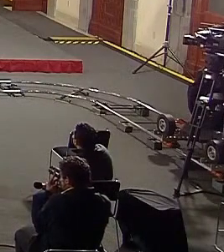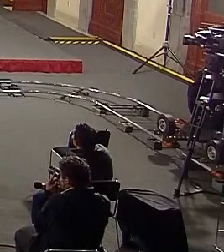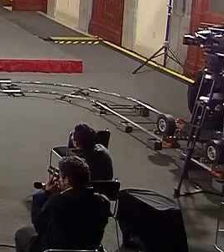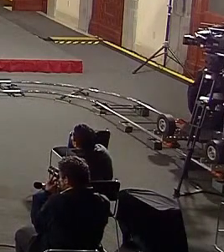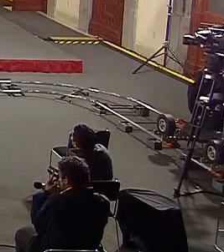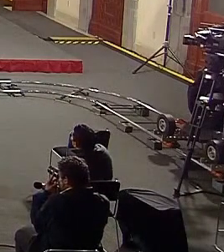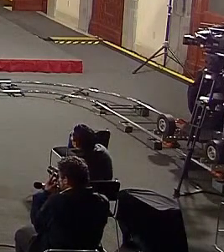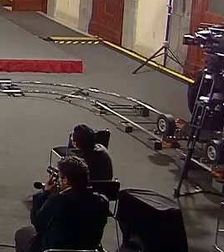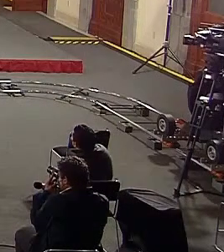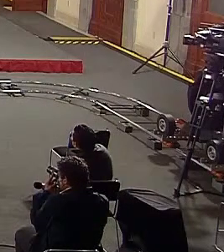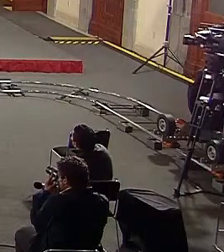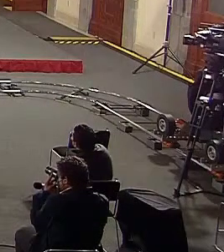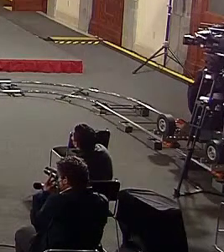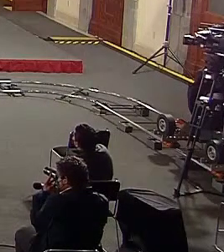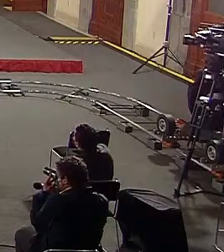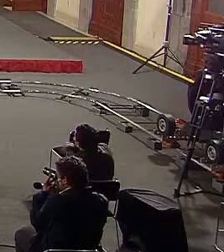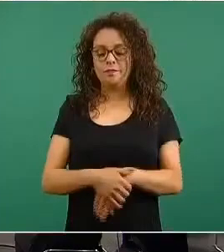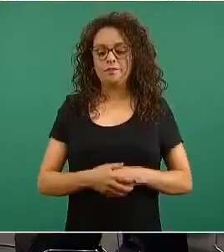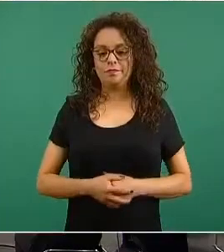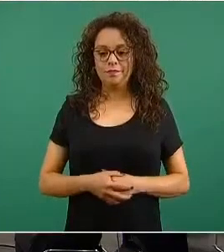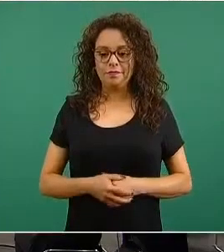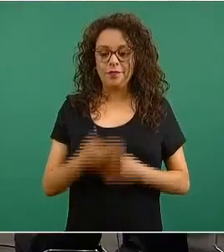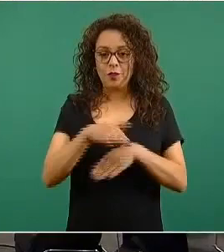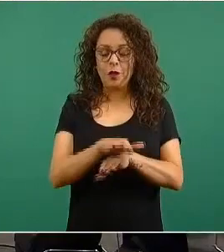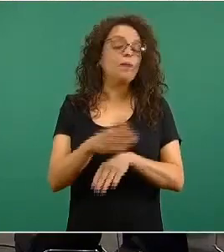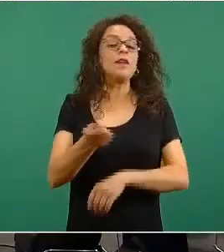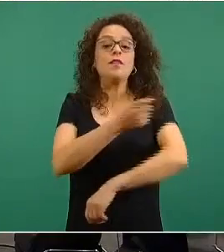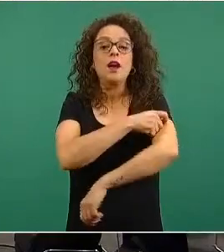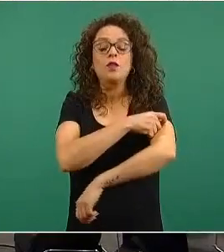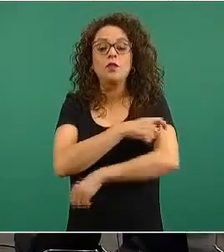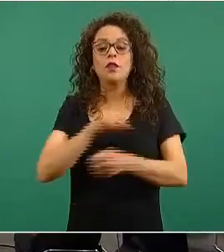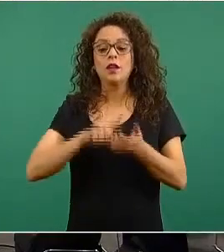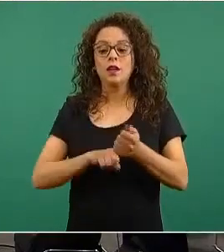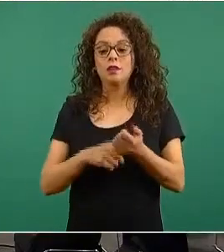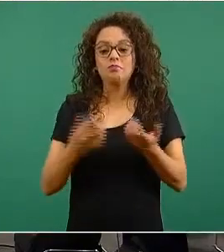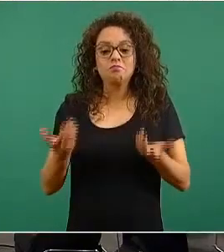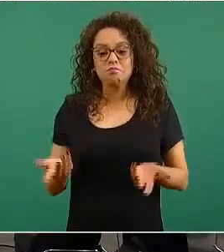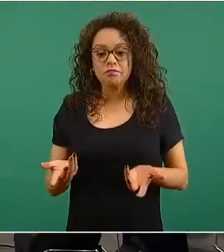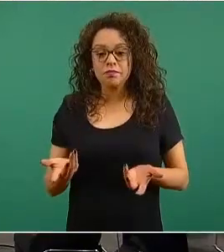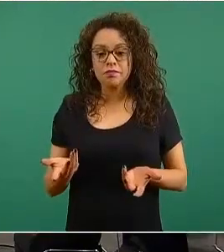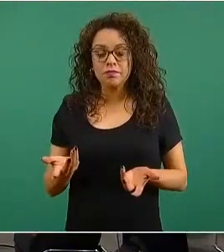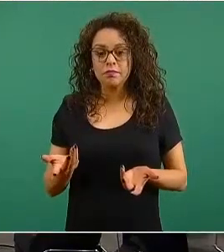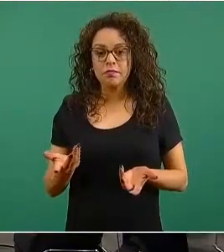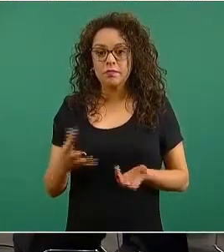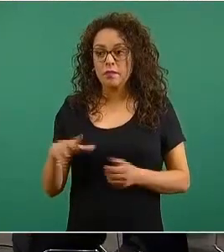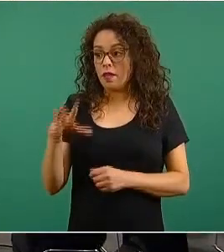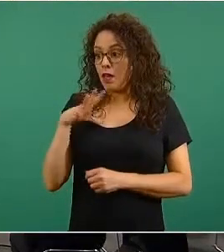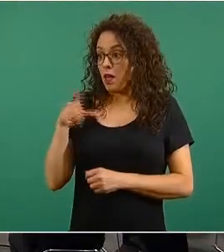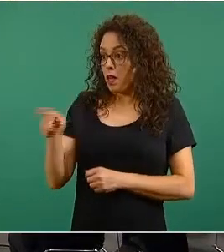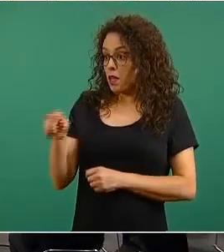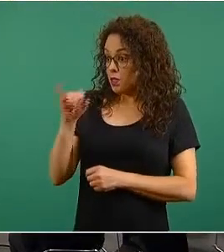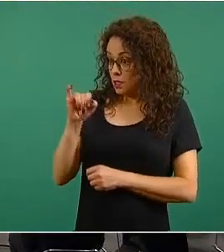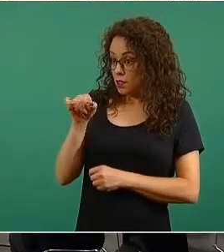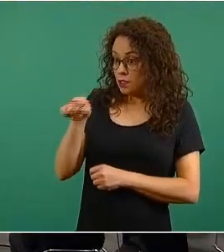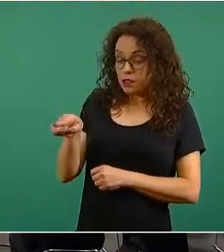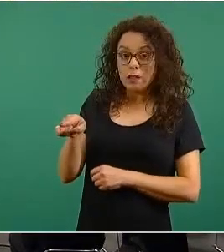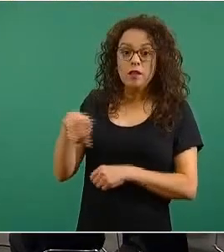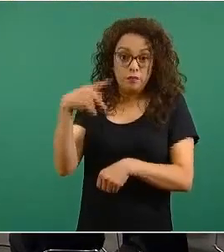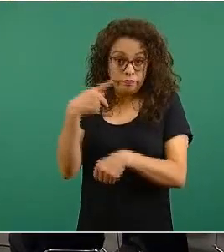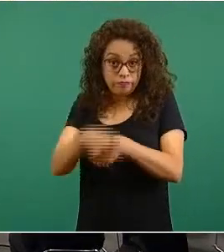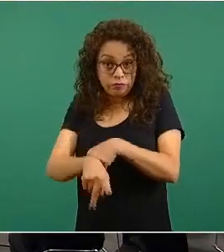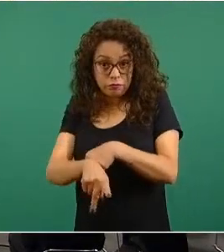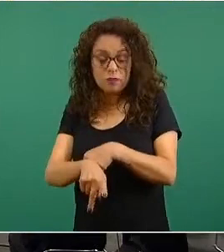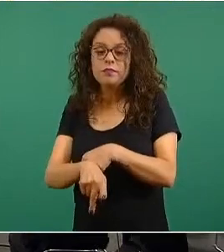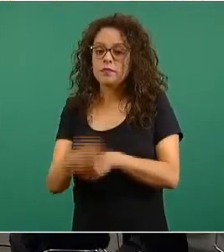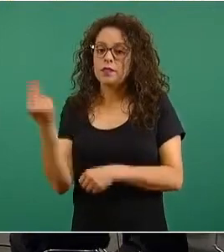contraindicación. Médicamente hablamos de contraindicaciones relativas, aquellas que deben ser consideradas como un elemento de riesgo y